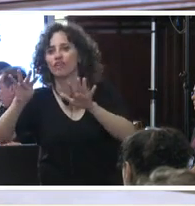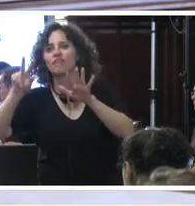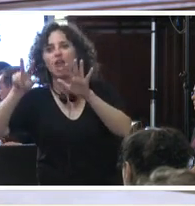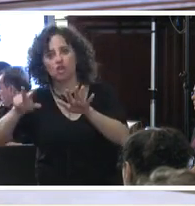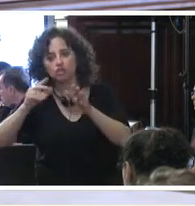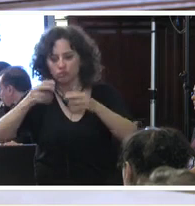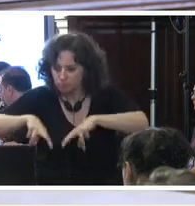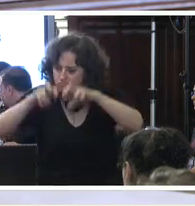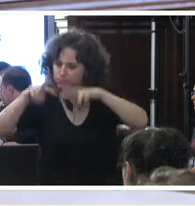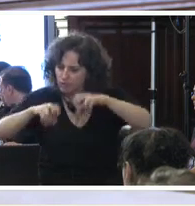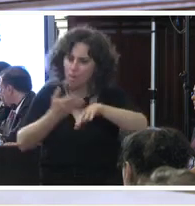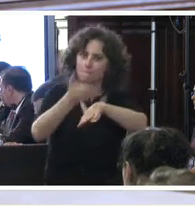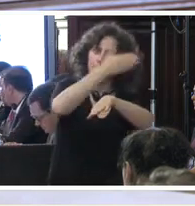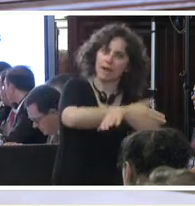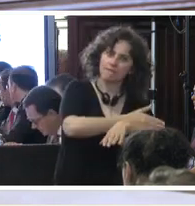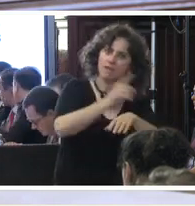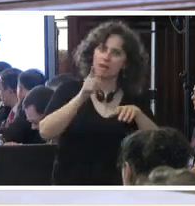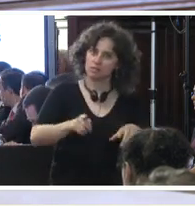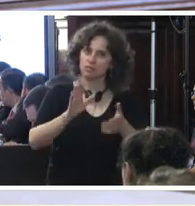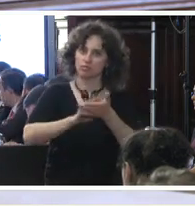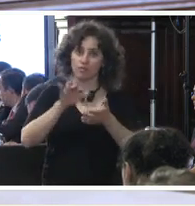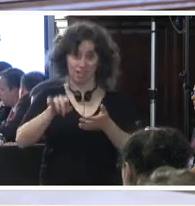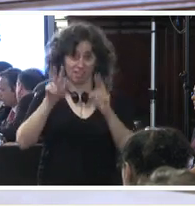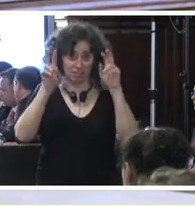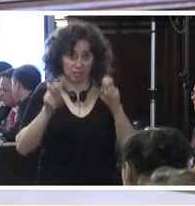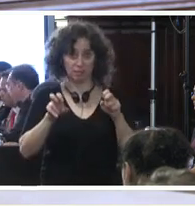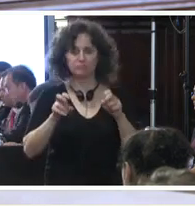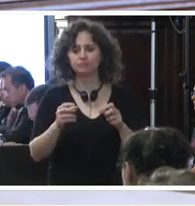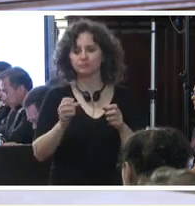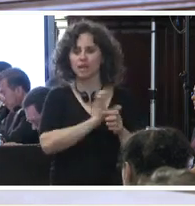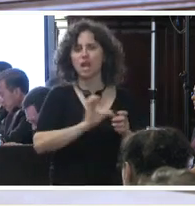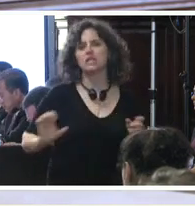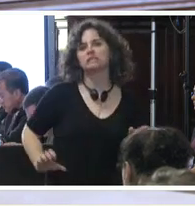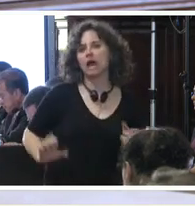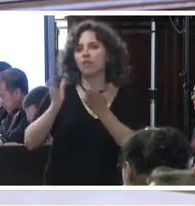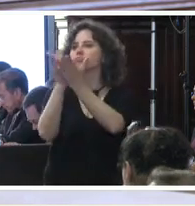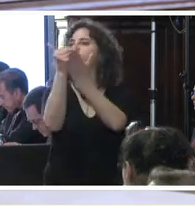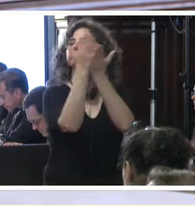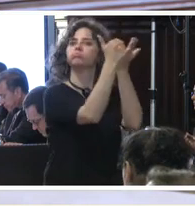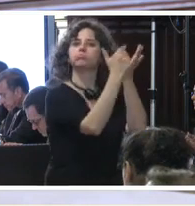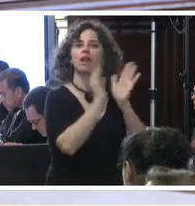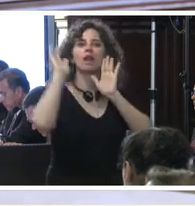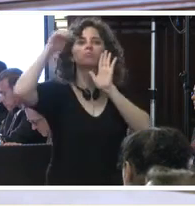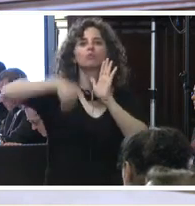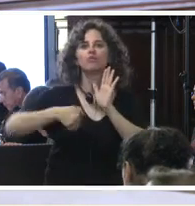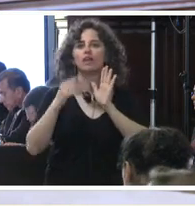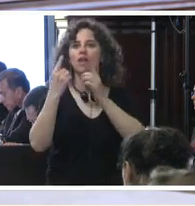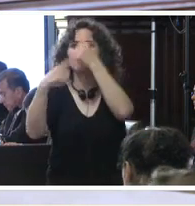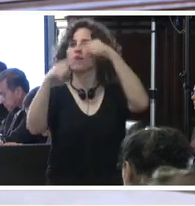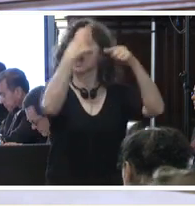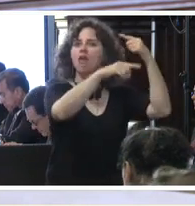8,898 averiguaciones previas sobre este delito. Los estados, a esto hay que sumar que los estados de la República, las